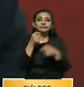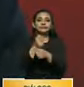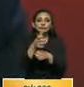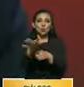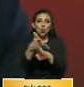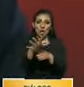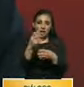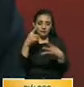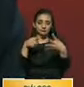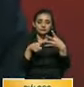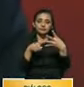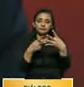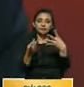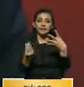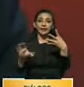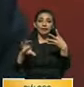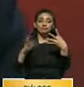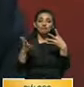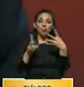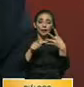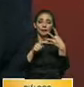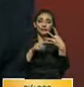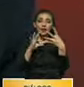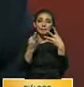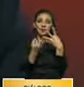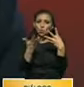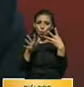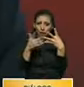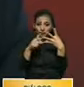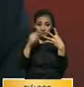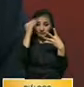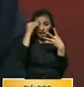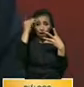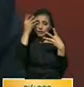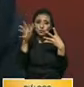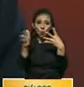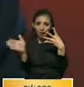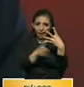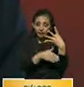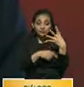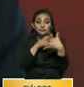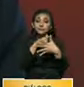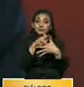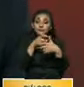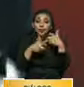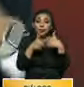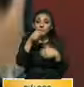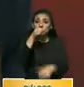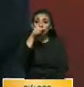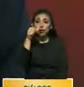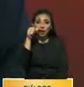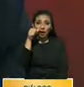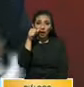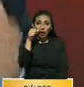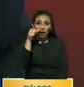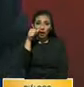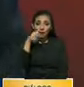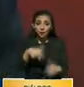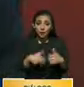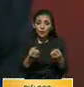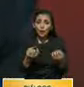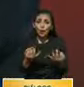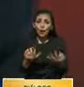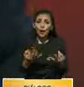desempleo, la de valores, la de familia y una quinta, que es la de la droga. El problema no es el cuánto en el